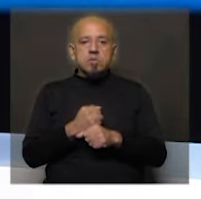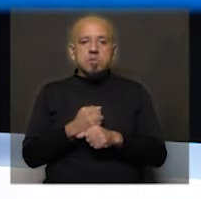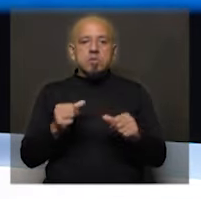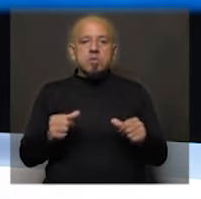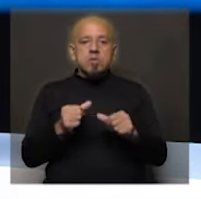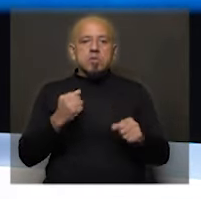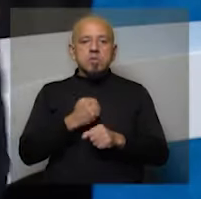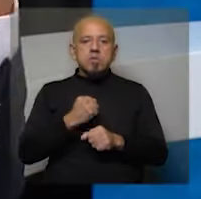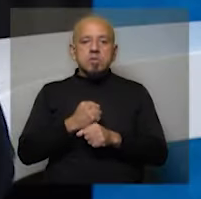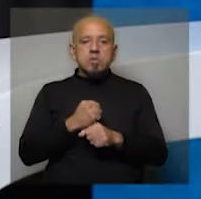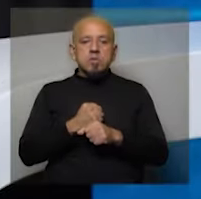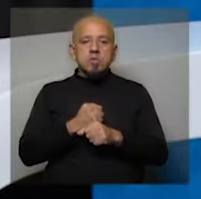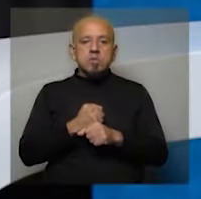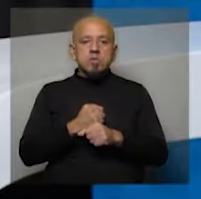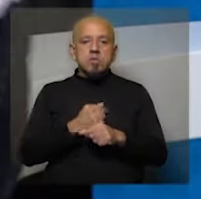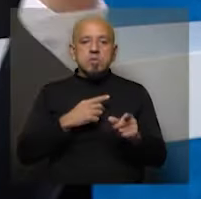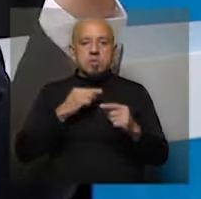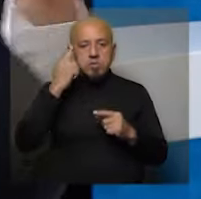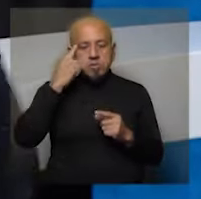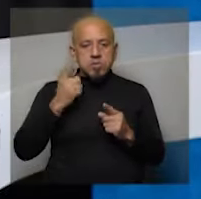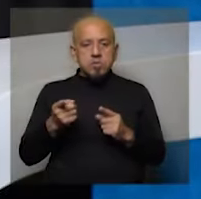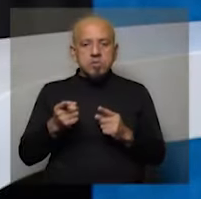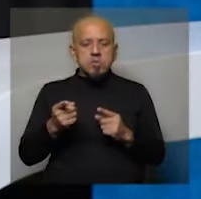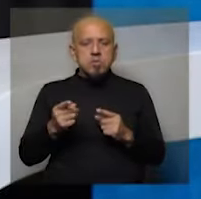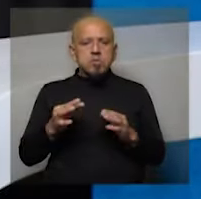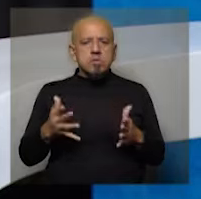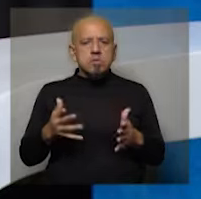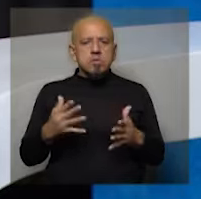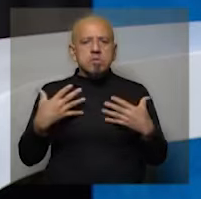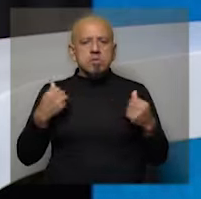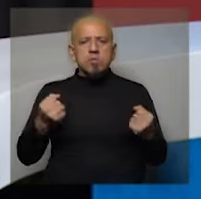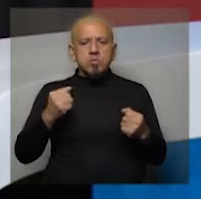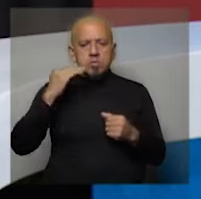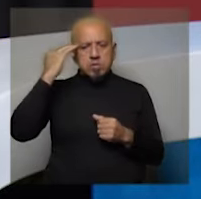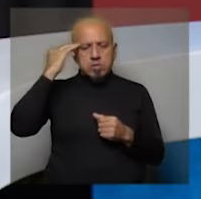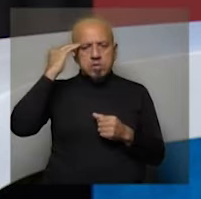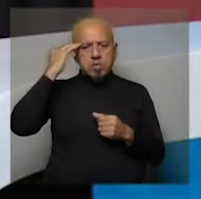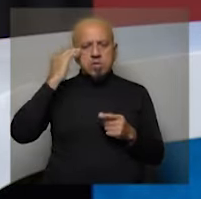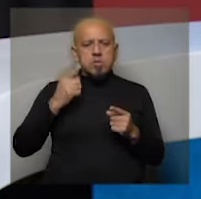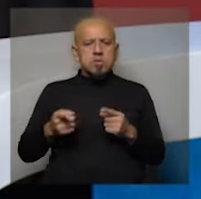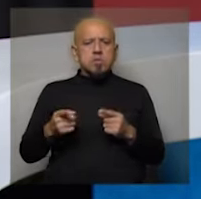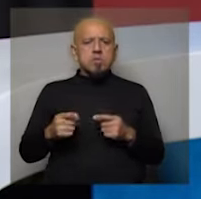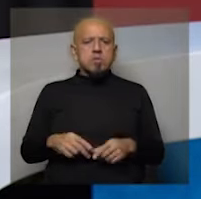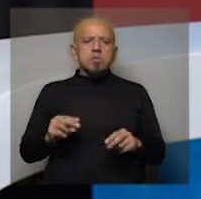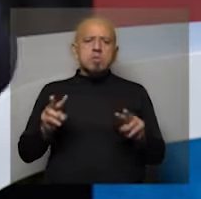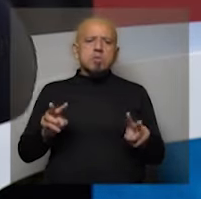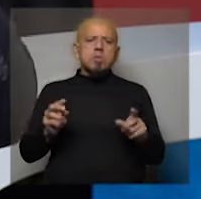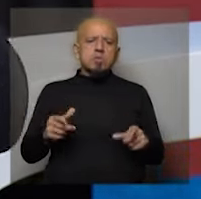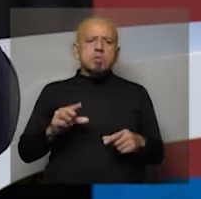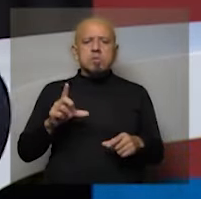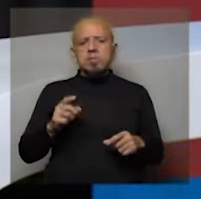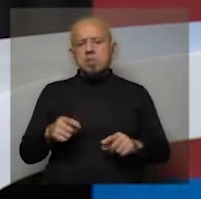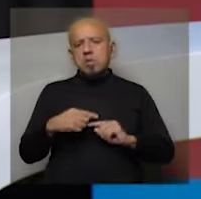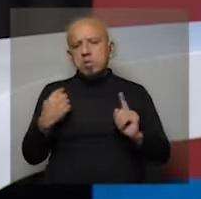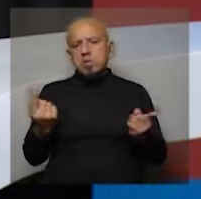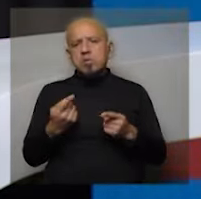Ahí estás apuntando un tema que también lo lo pensaba conversar con soledad y con romari de la Salud Mental no que es un un tema Que obviamente nos interpela a todos